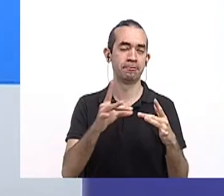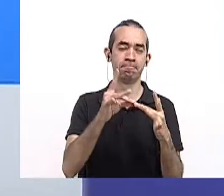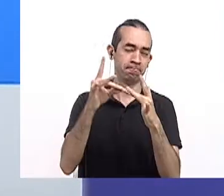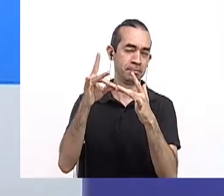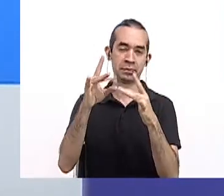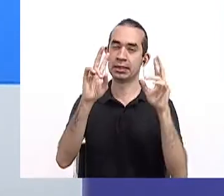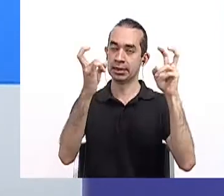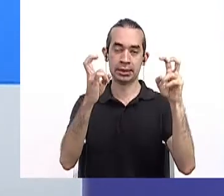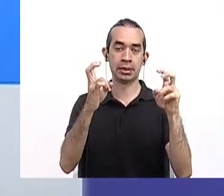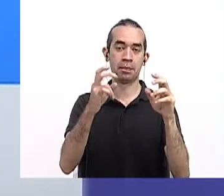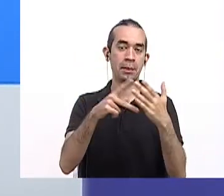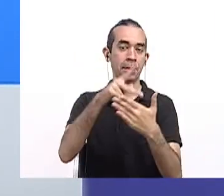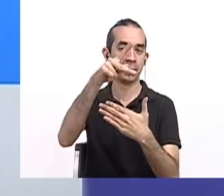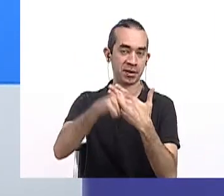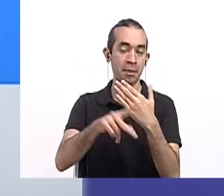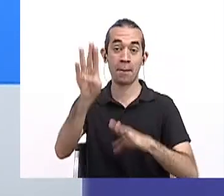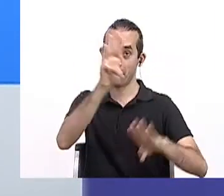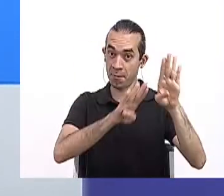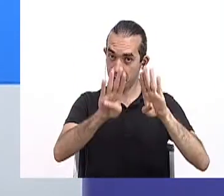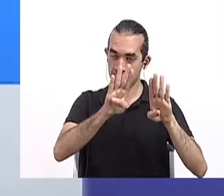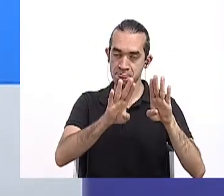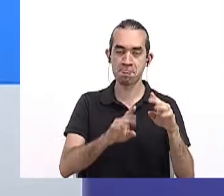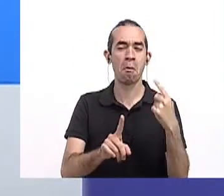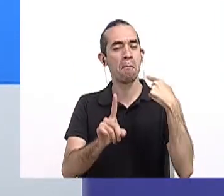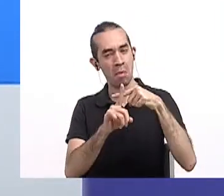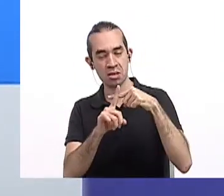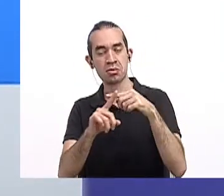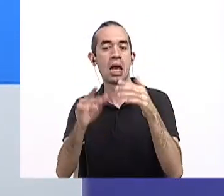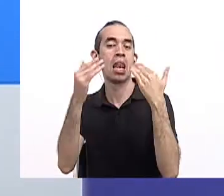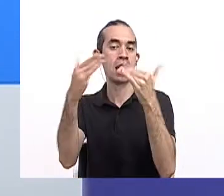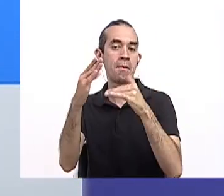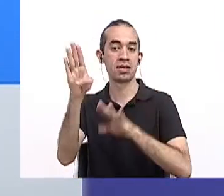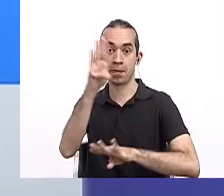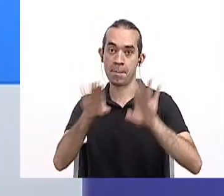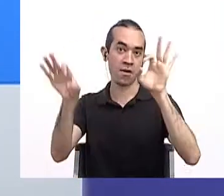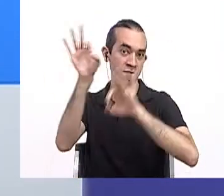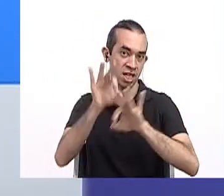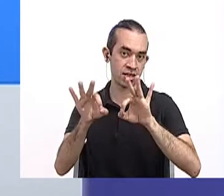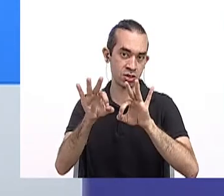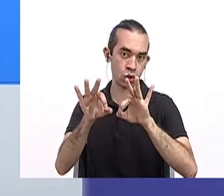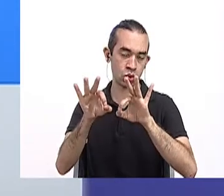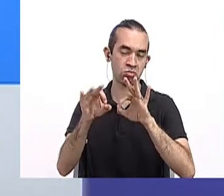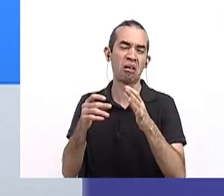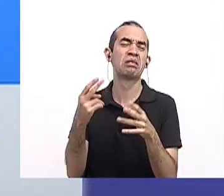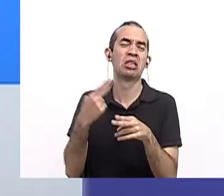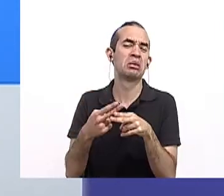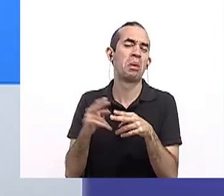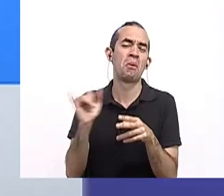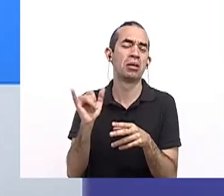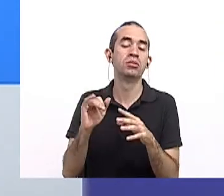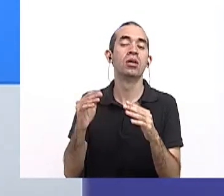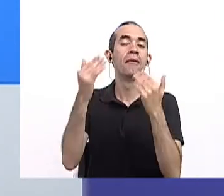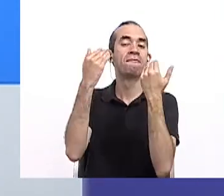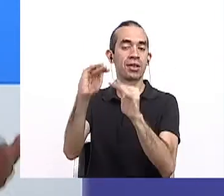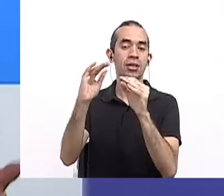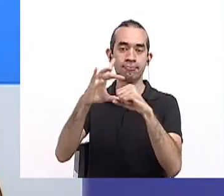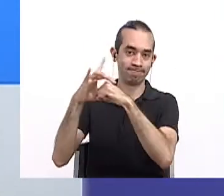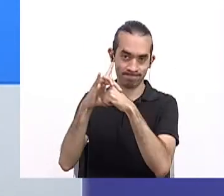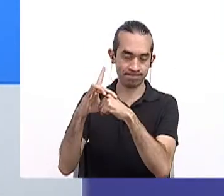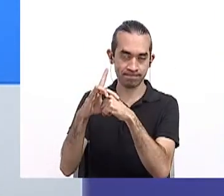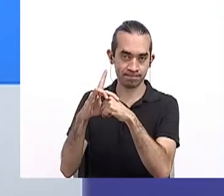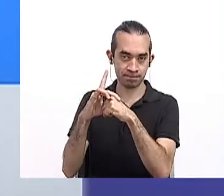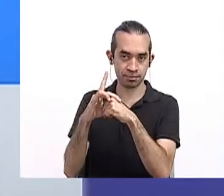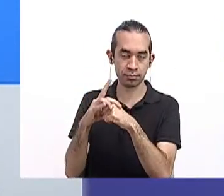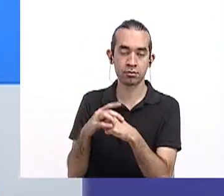programas de biología y también un poco de los límites biofísicos o fronteras planetarias este concepto se maneja